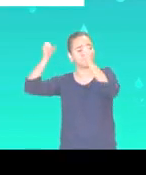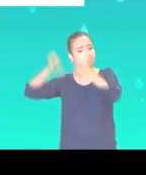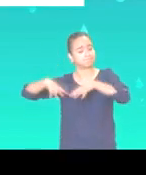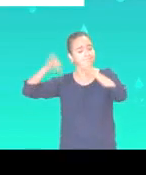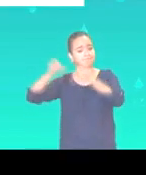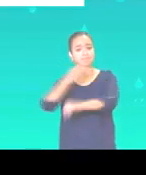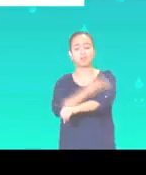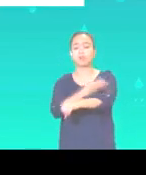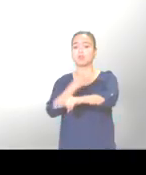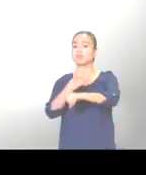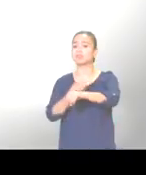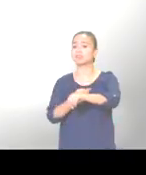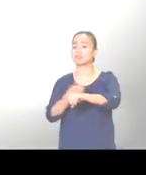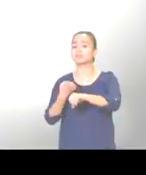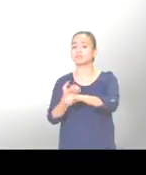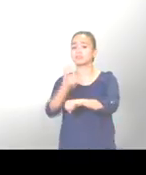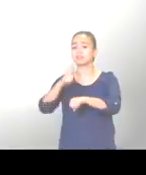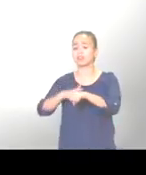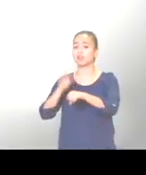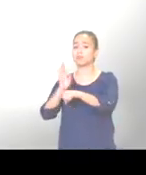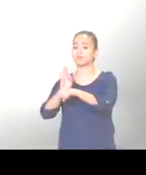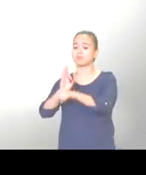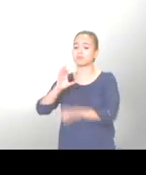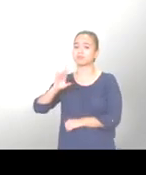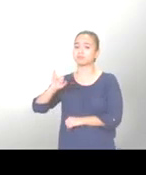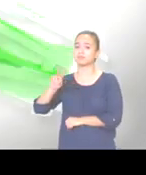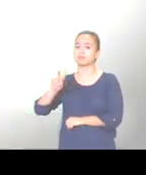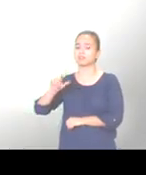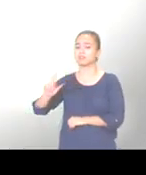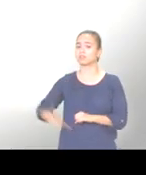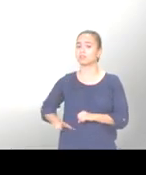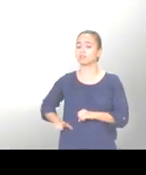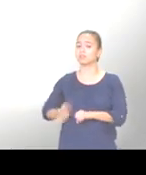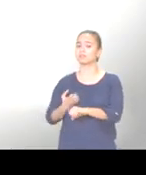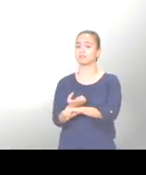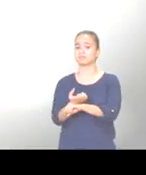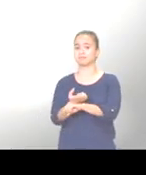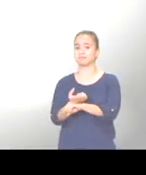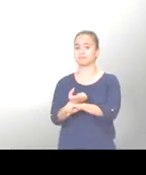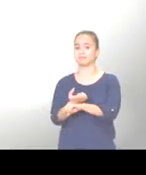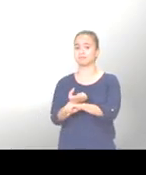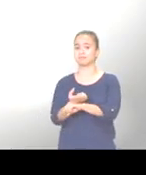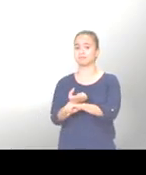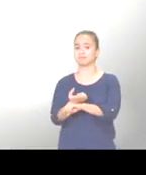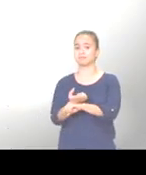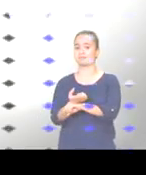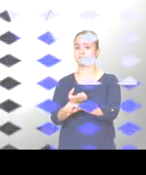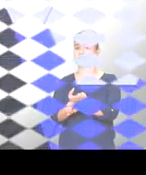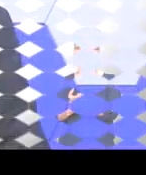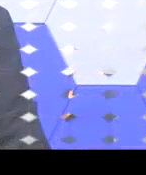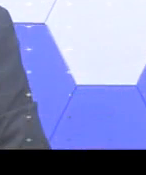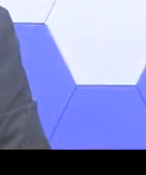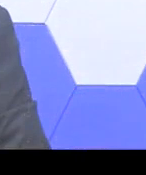que comience la tormenta. Coordinación Estatal de Protección Civil. Gobierno del Estado.